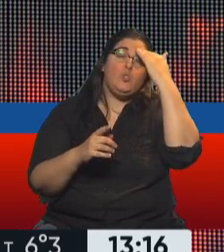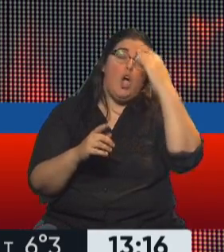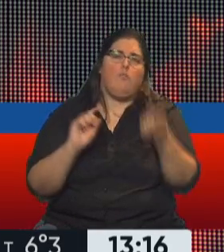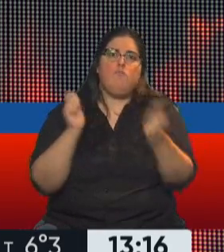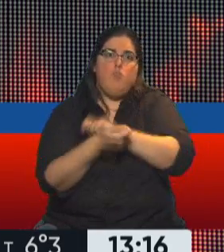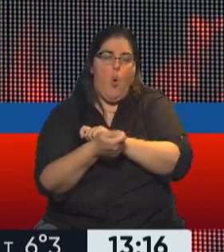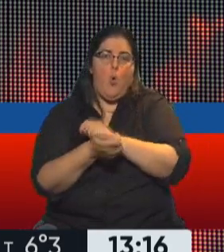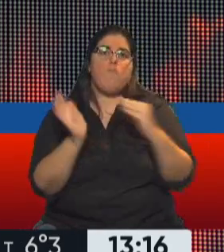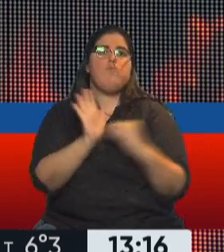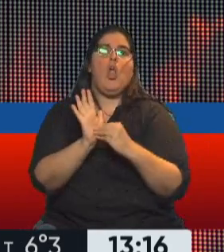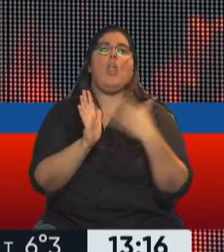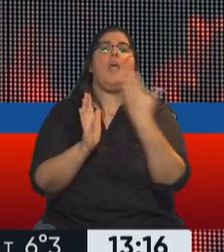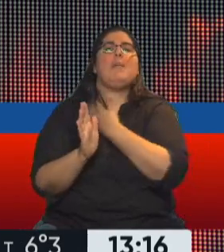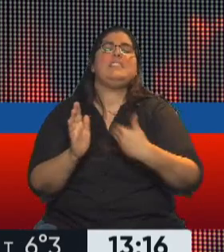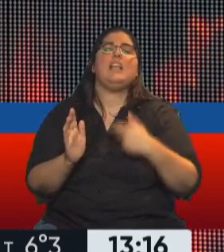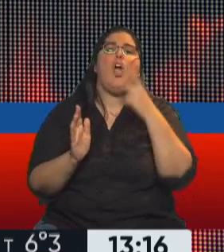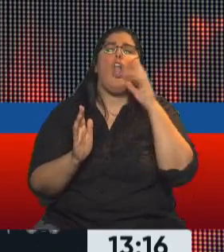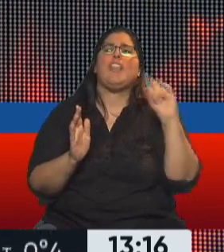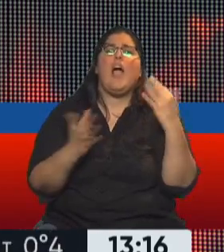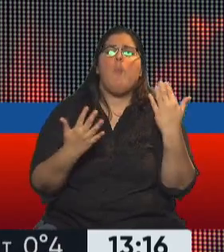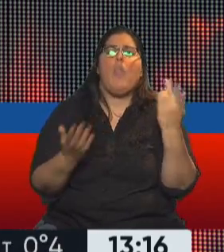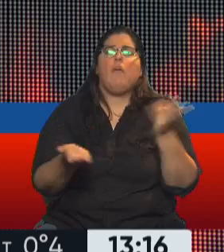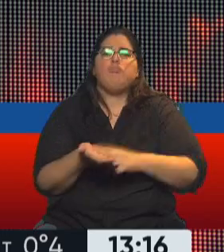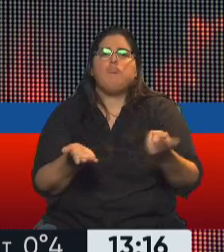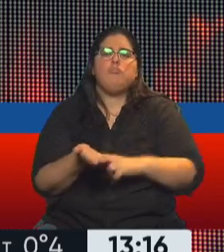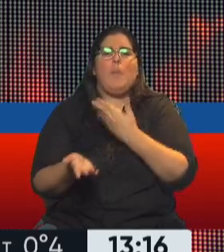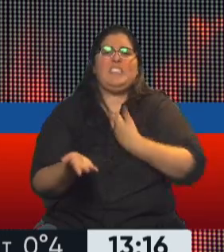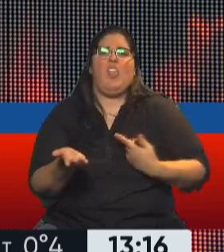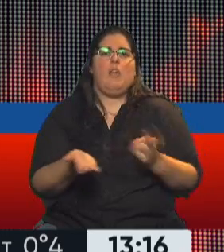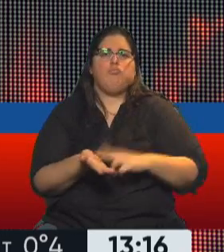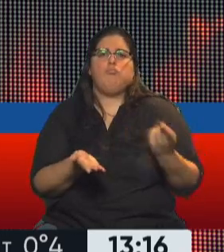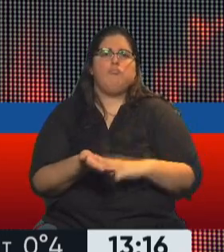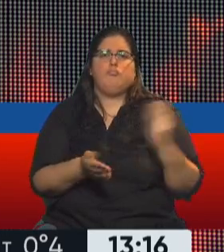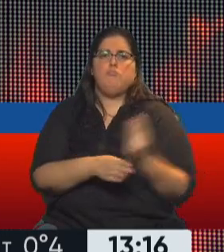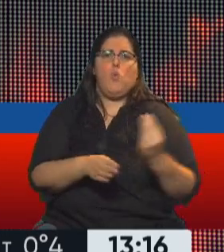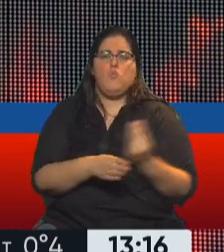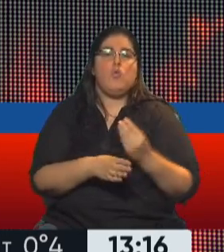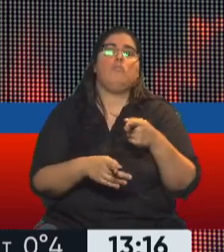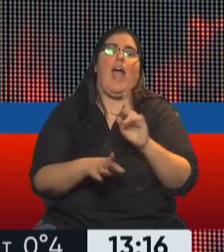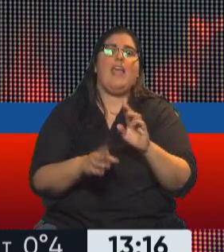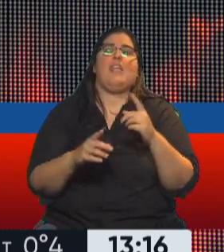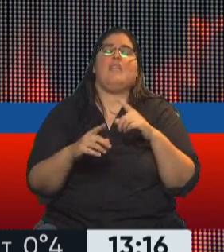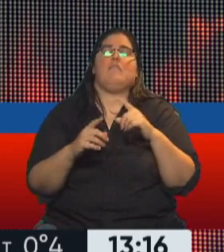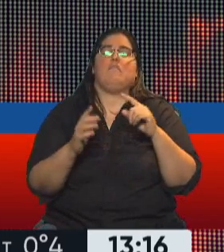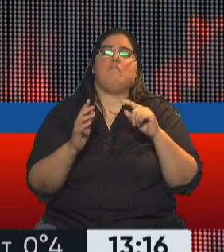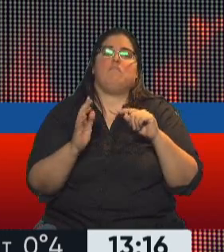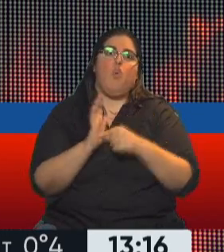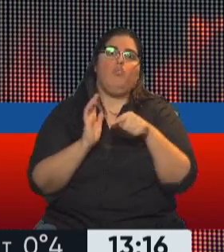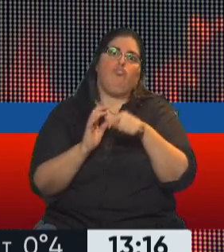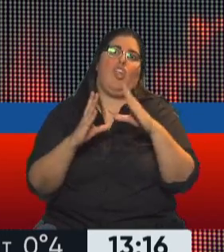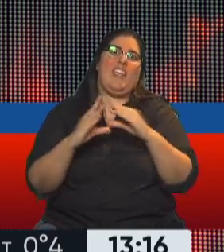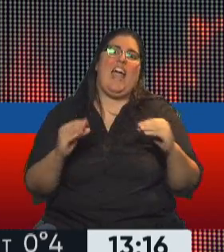de Ortega y creo que para mí eso es también parteaguas en la política nicaragüense, donde empieza, digamos, la posibilidad de